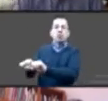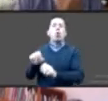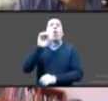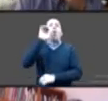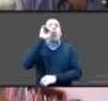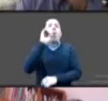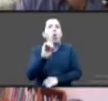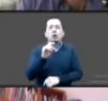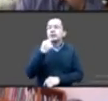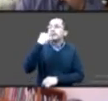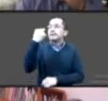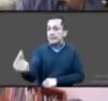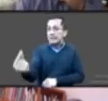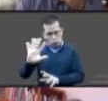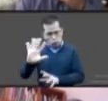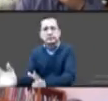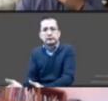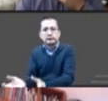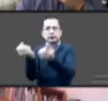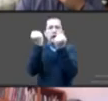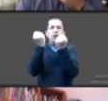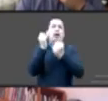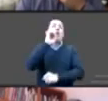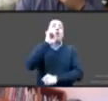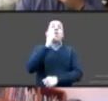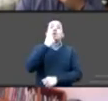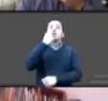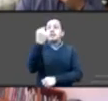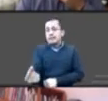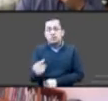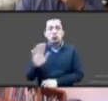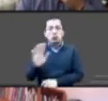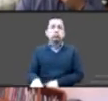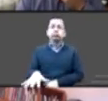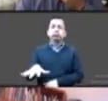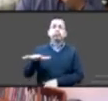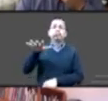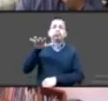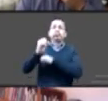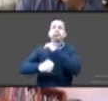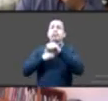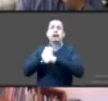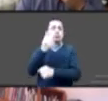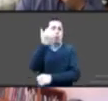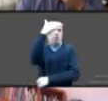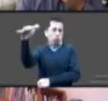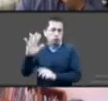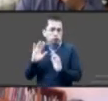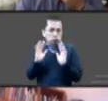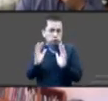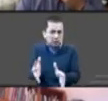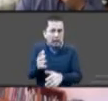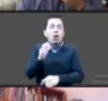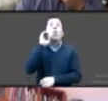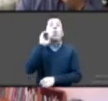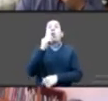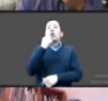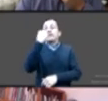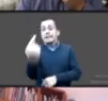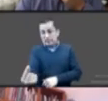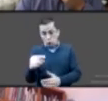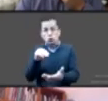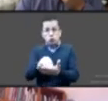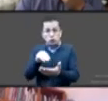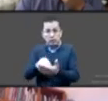víctima es ahora ya un adulto, si la víctima sigue con vida, ¿no? El enfoque debe ser